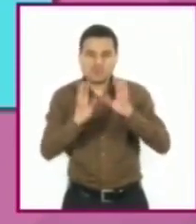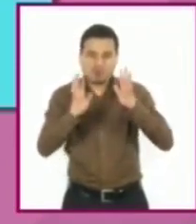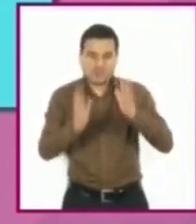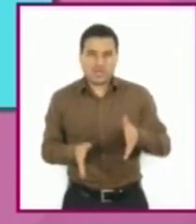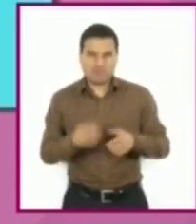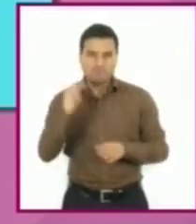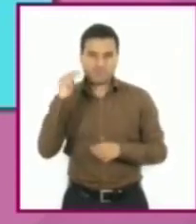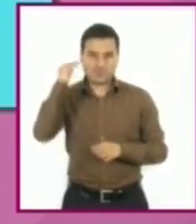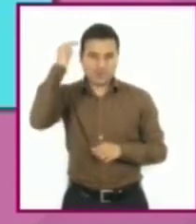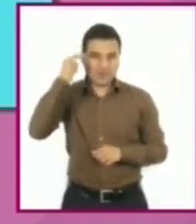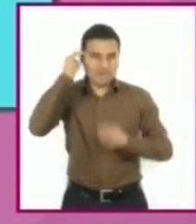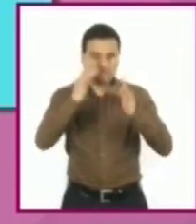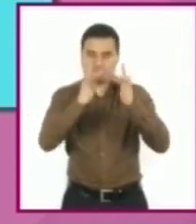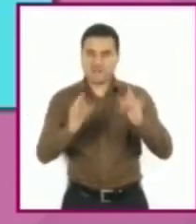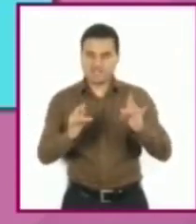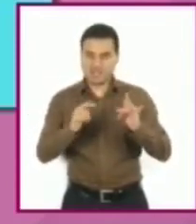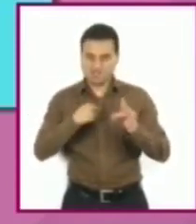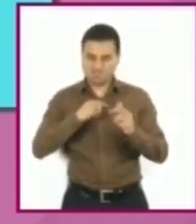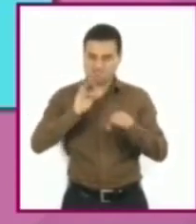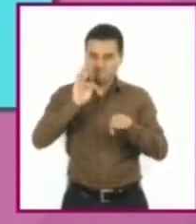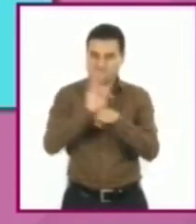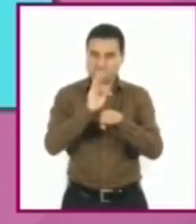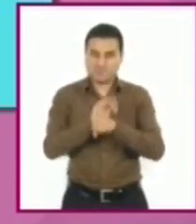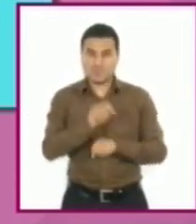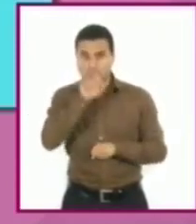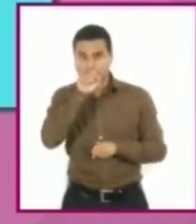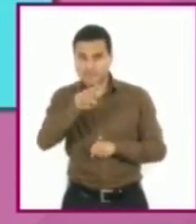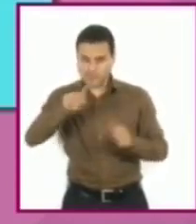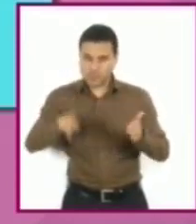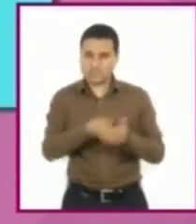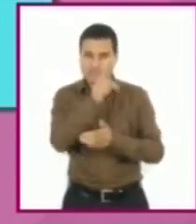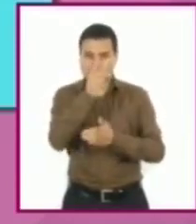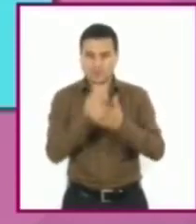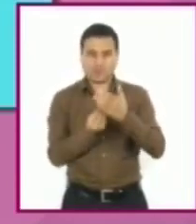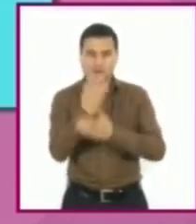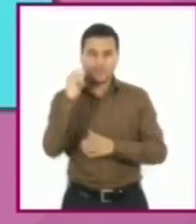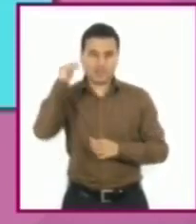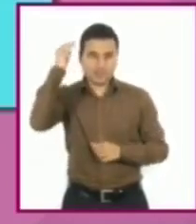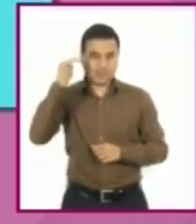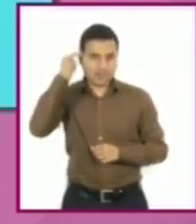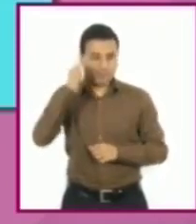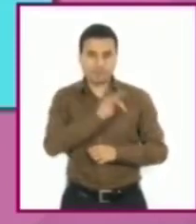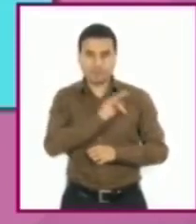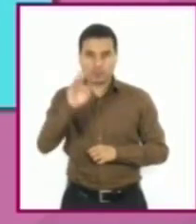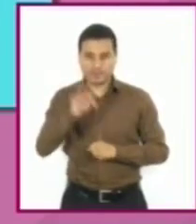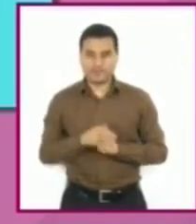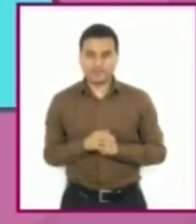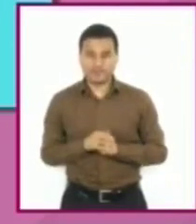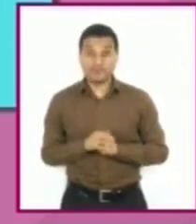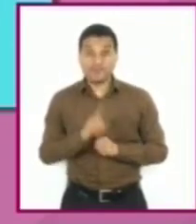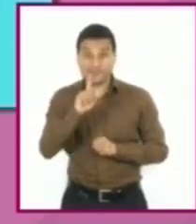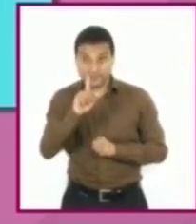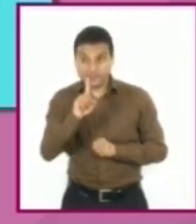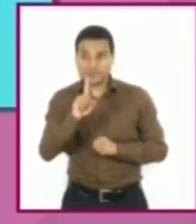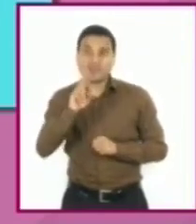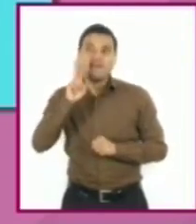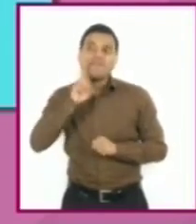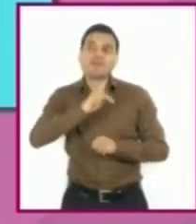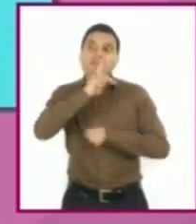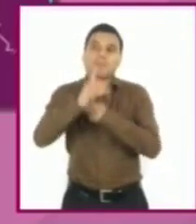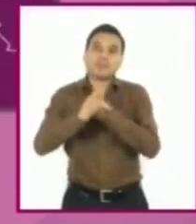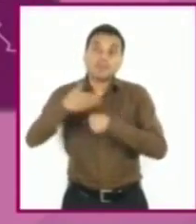de los reyes de Francia y del restablecimiento de la monarquía, siempre y cuando las demás potencias se lo